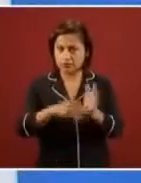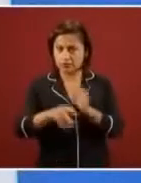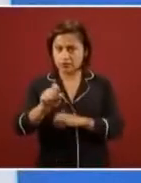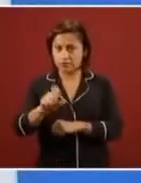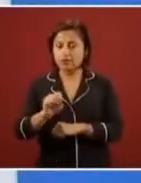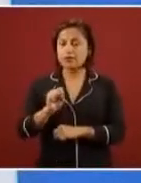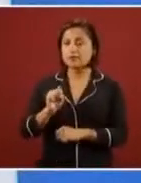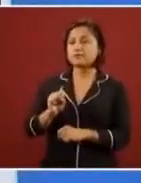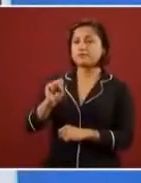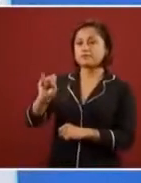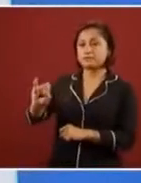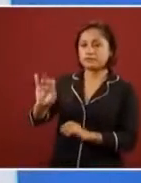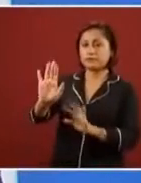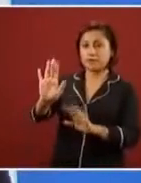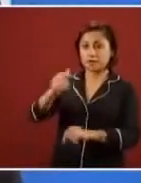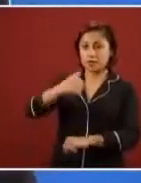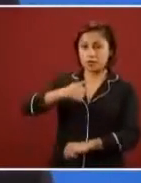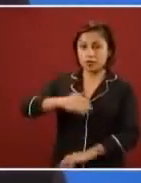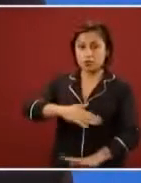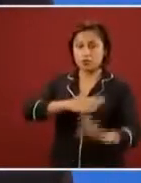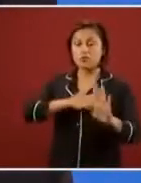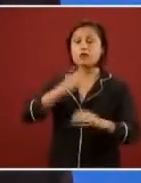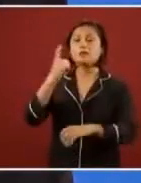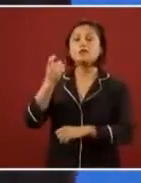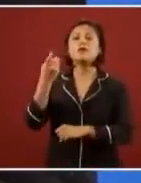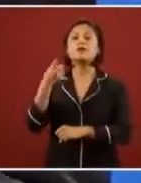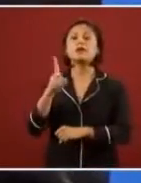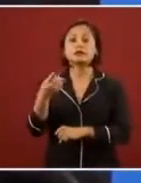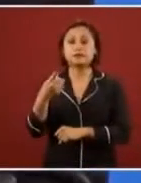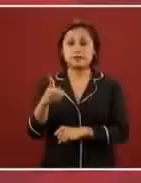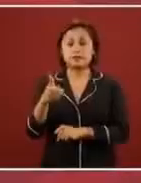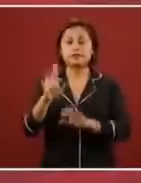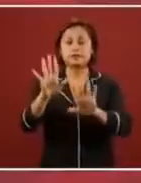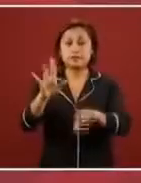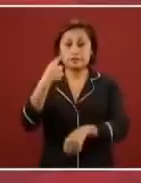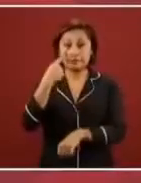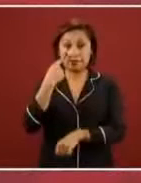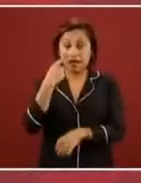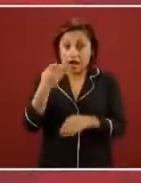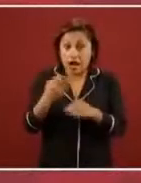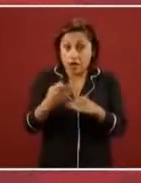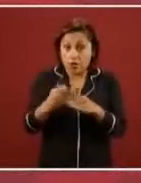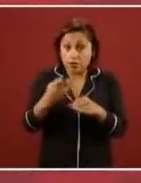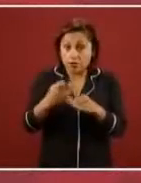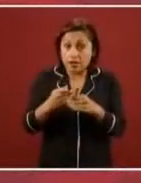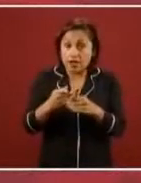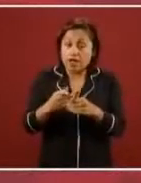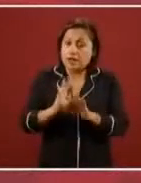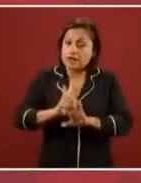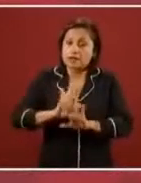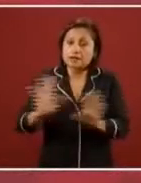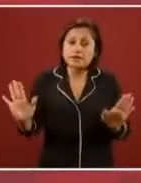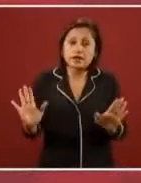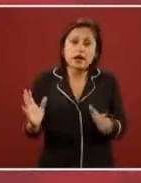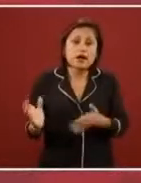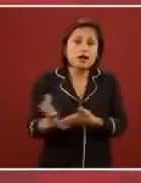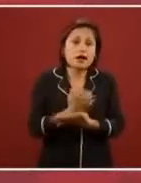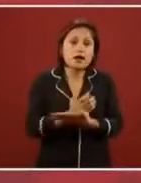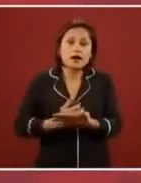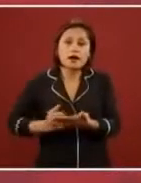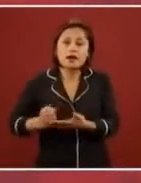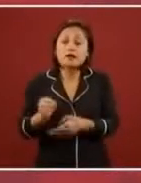insisto, tenemos ventajas, primero porque estamos atendiendo las causas,